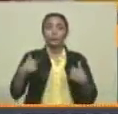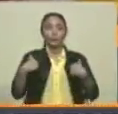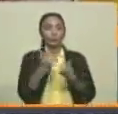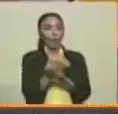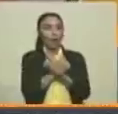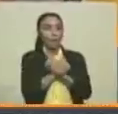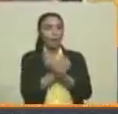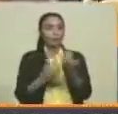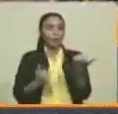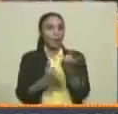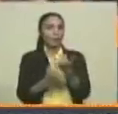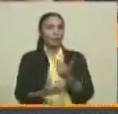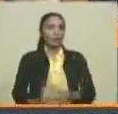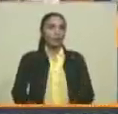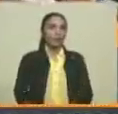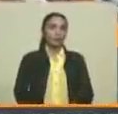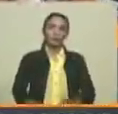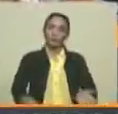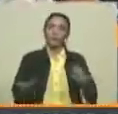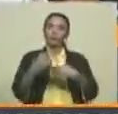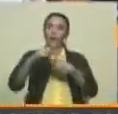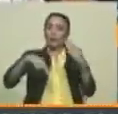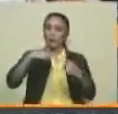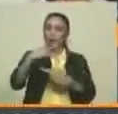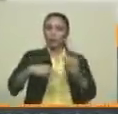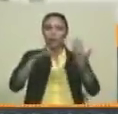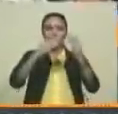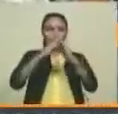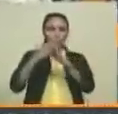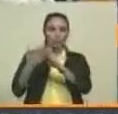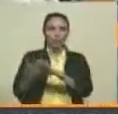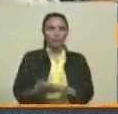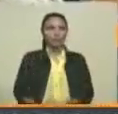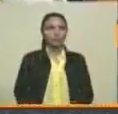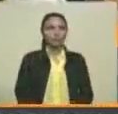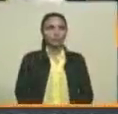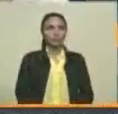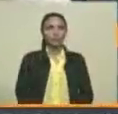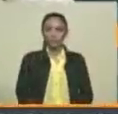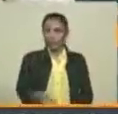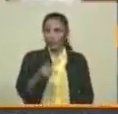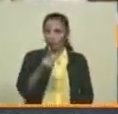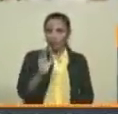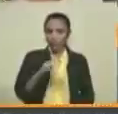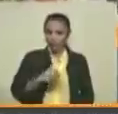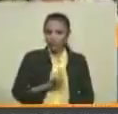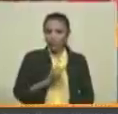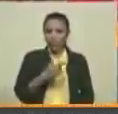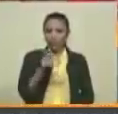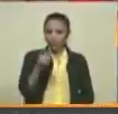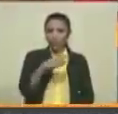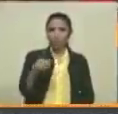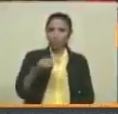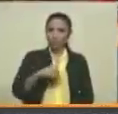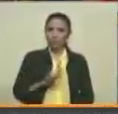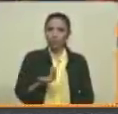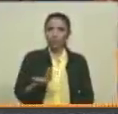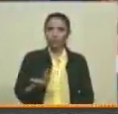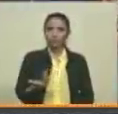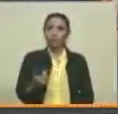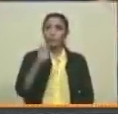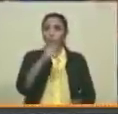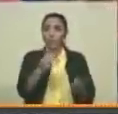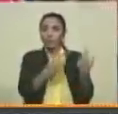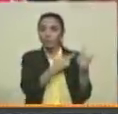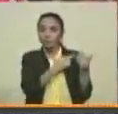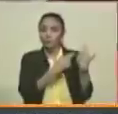personalmente. Hacer la revolución comunera. ¿Ustedes creen que se pueda? Sí. ¿Ustedes se